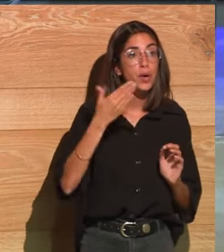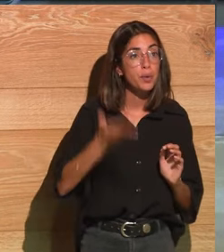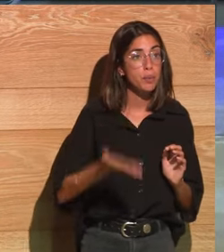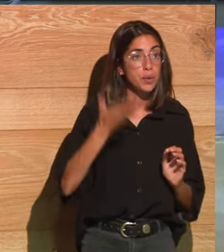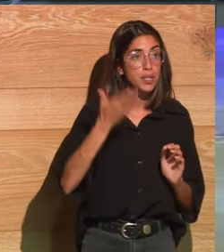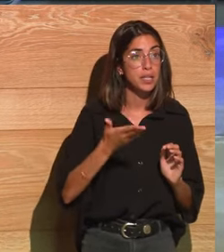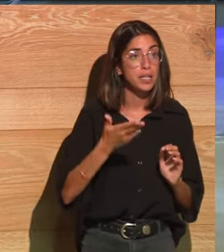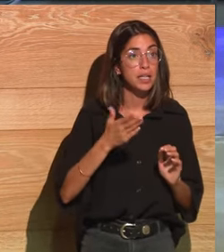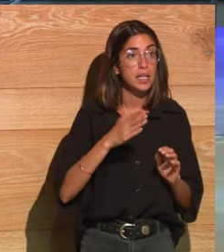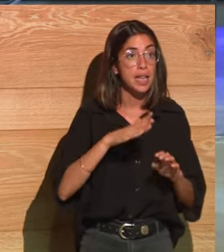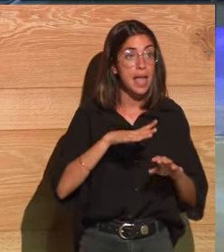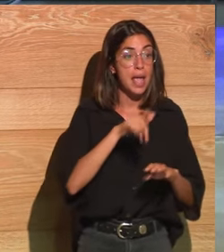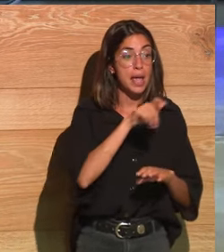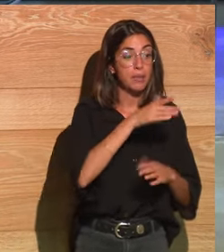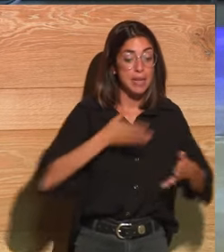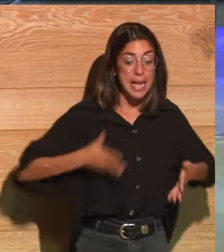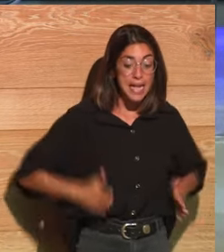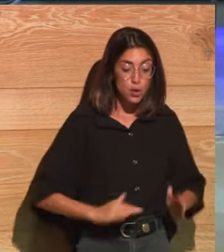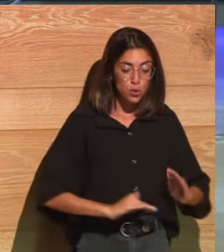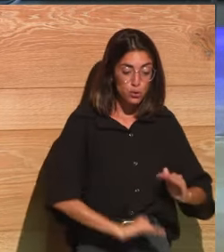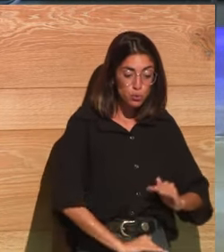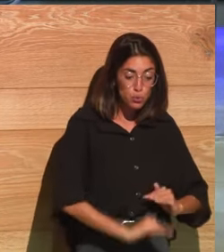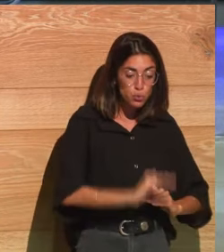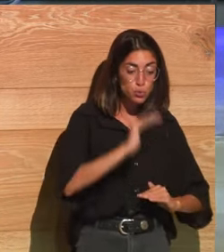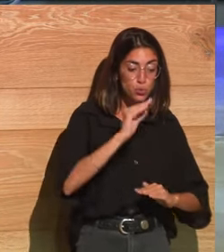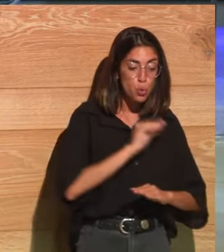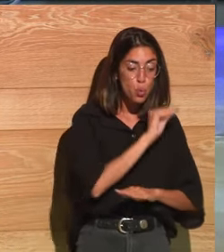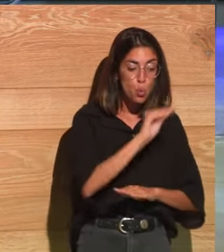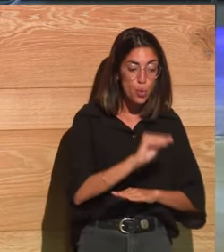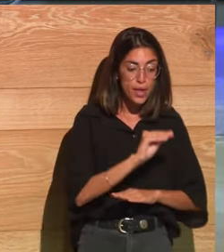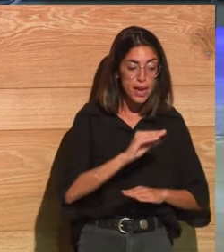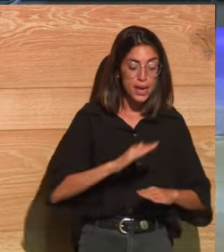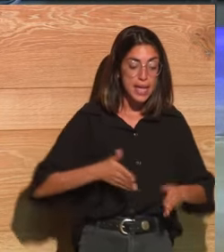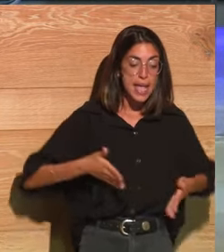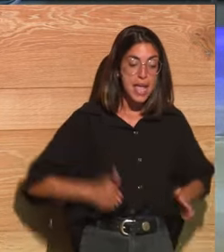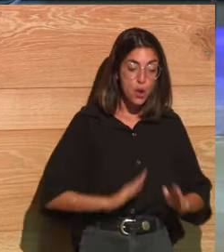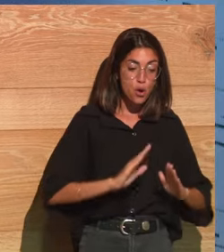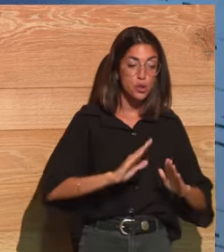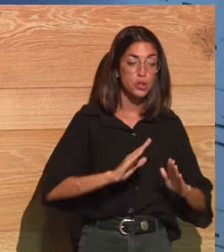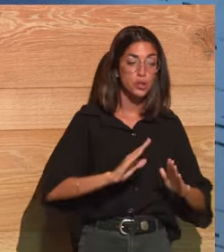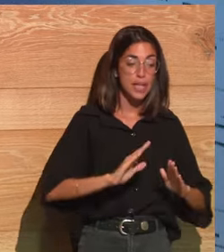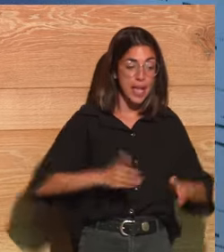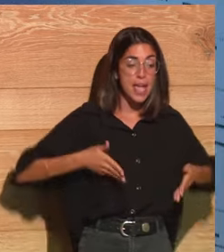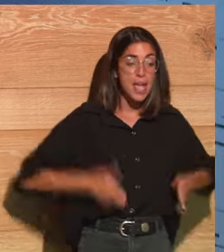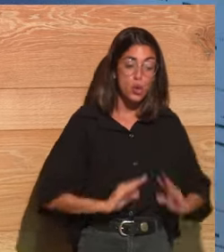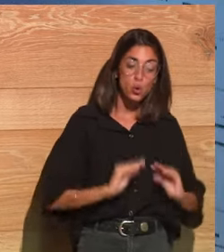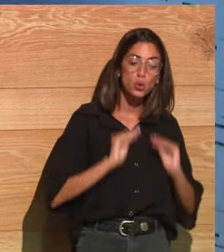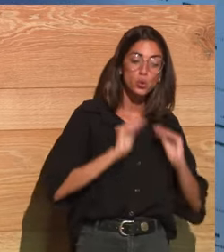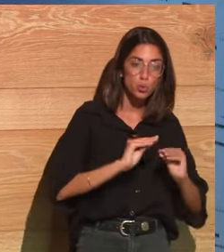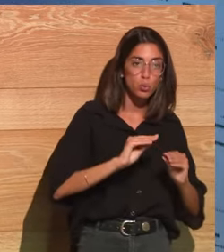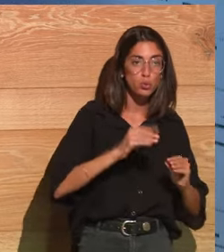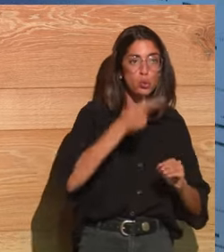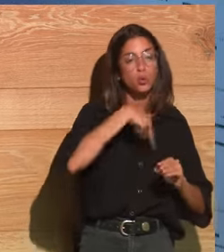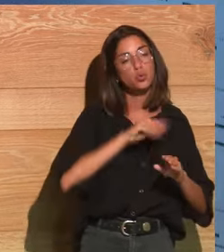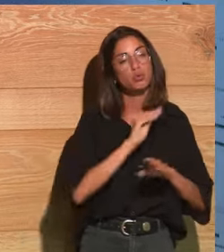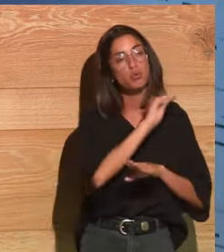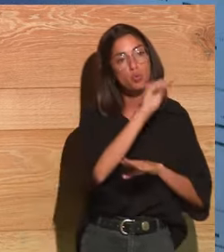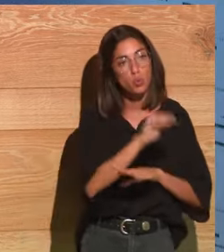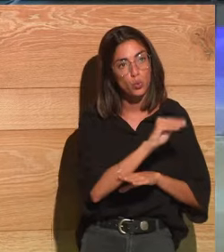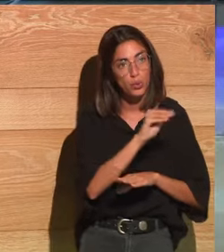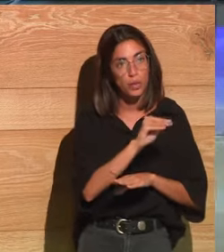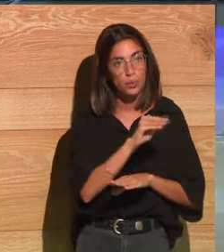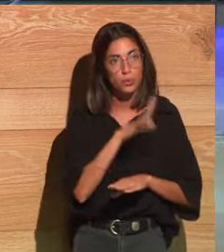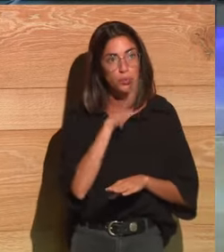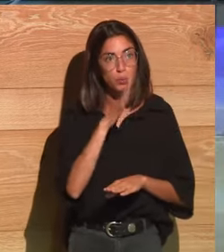las crías adelante, a los hijos de los hijos. De tal manera, y estos son datos en los que trabajaba James O'Connell directamente con estas